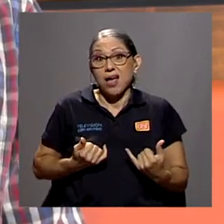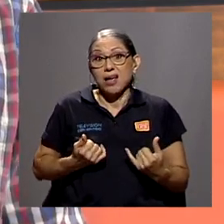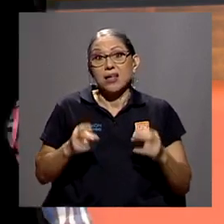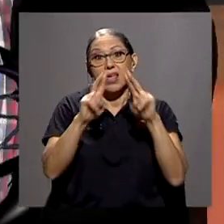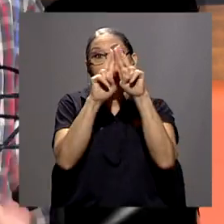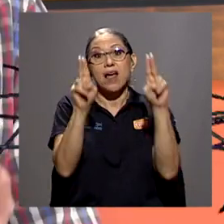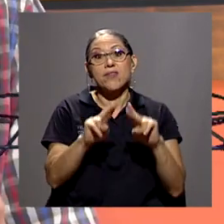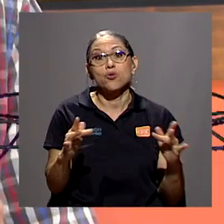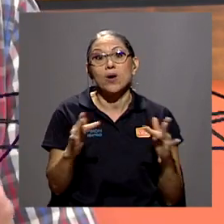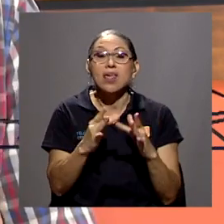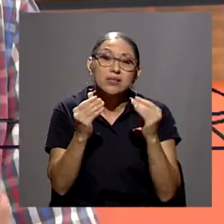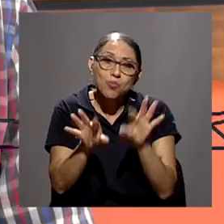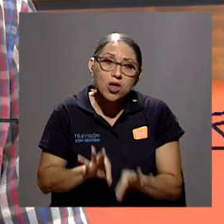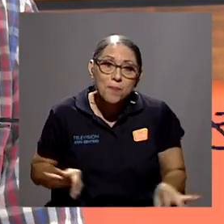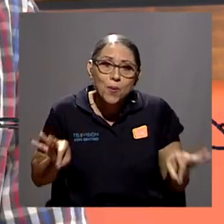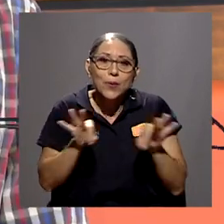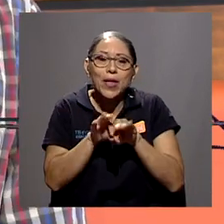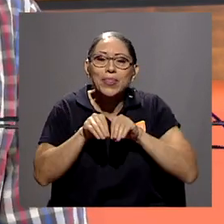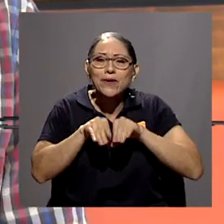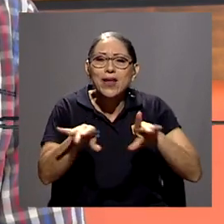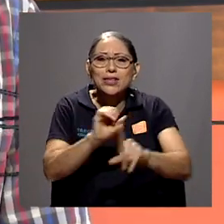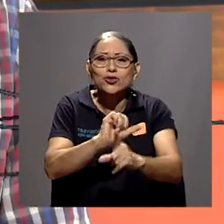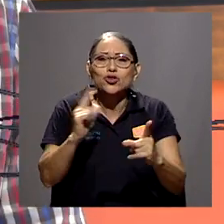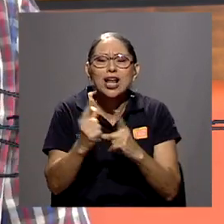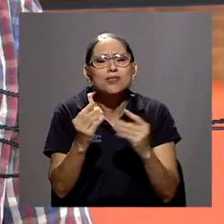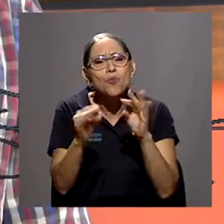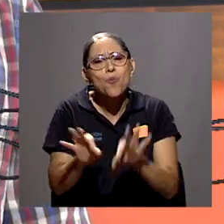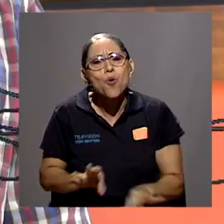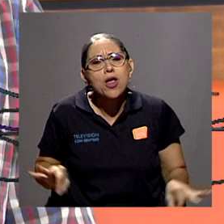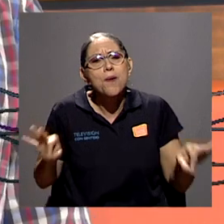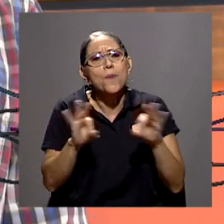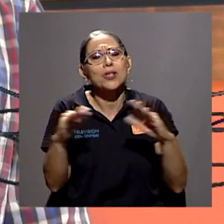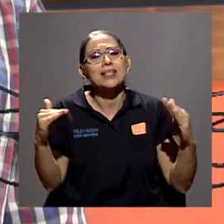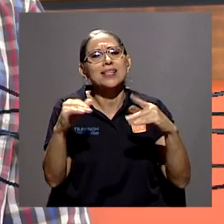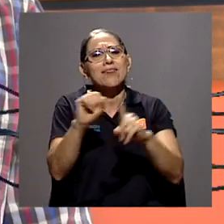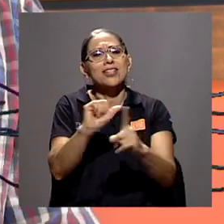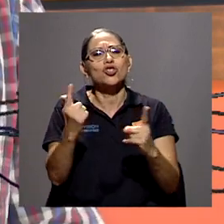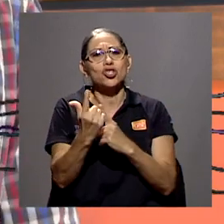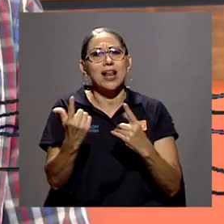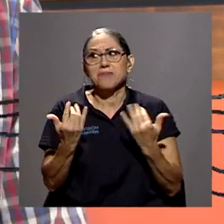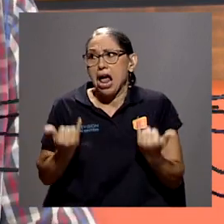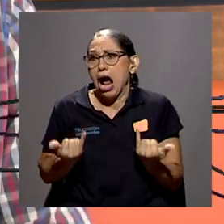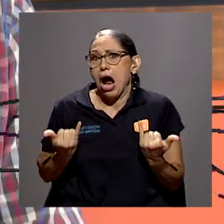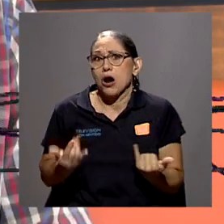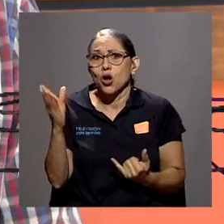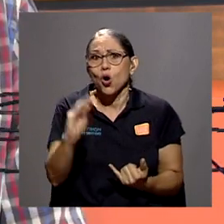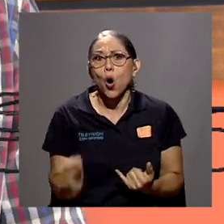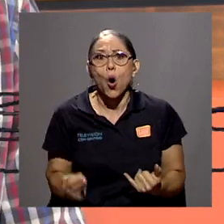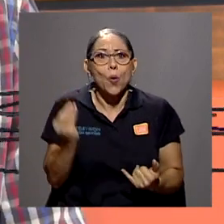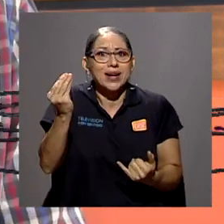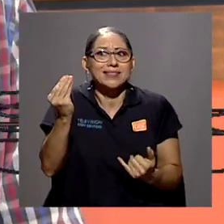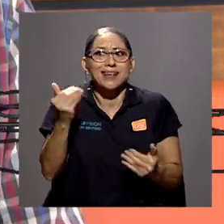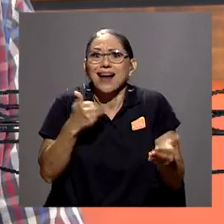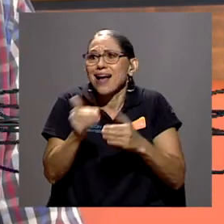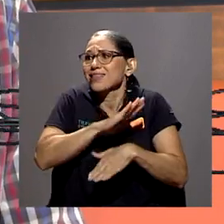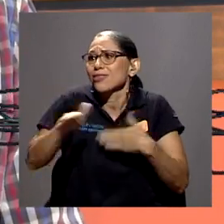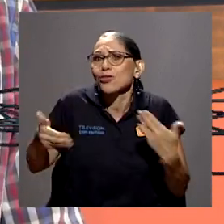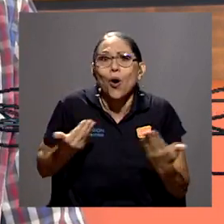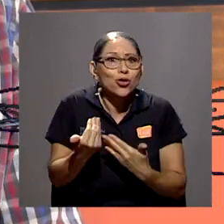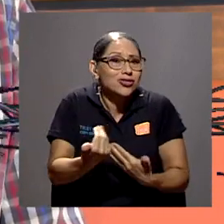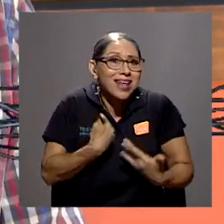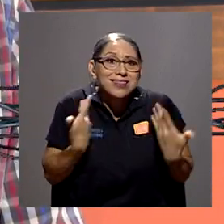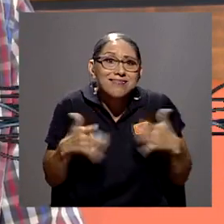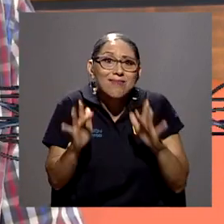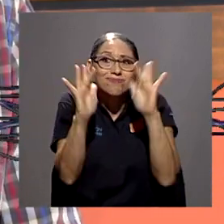importante las redes sociales son muy importantes a nivel social los jóvenes hoy en día casi que prácticamente todos tienen redes sociales